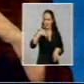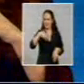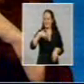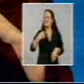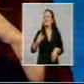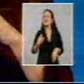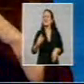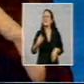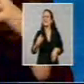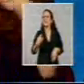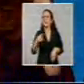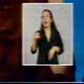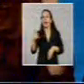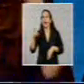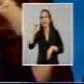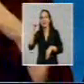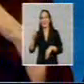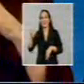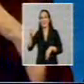Carlos Zannini,